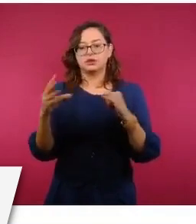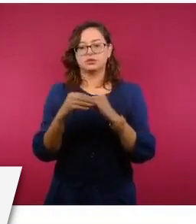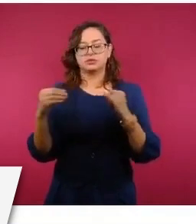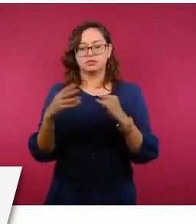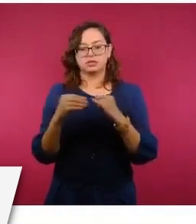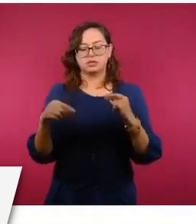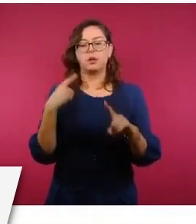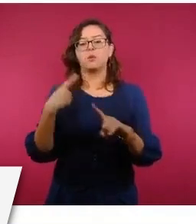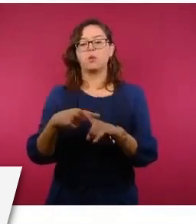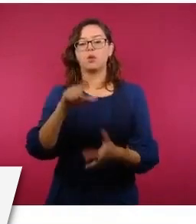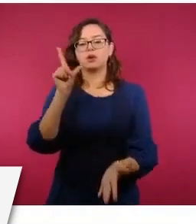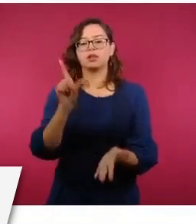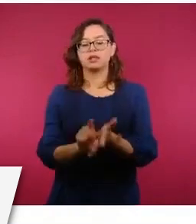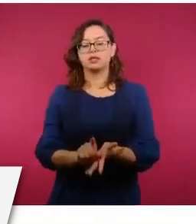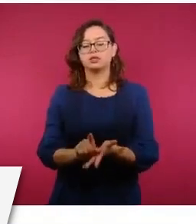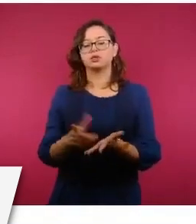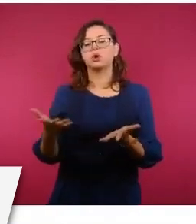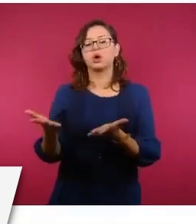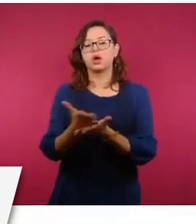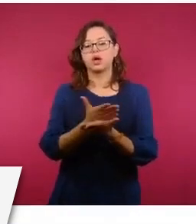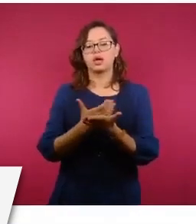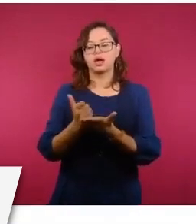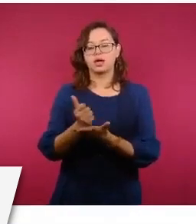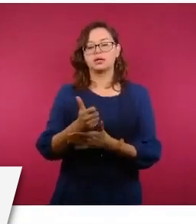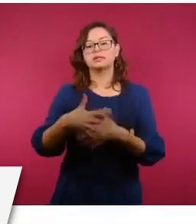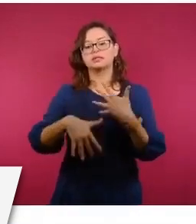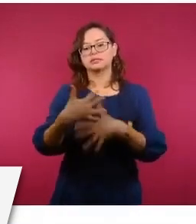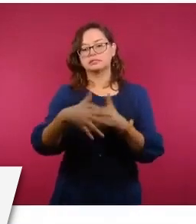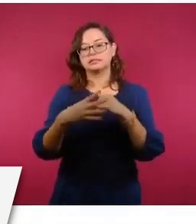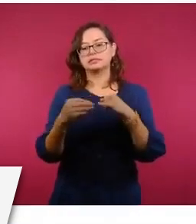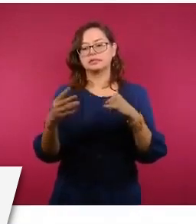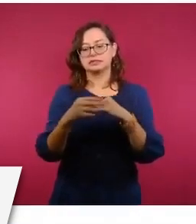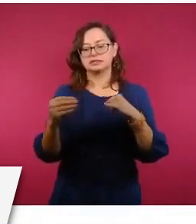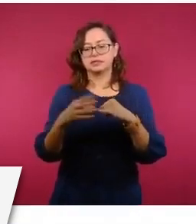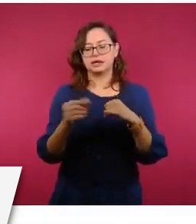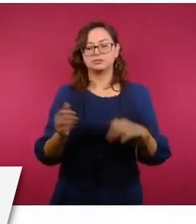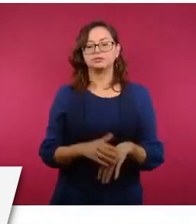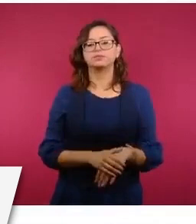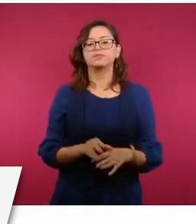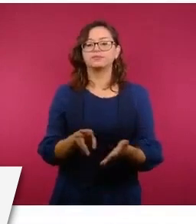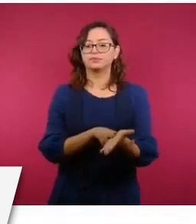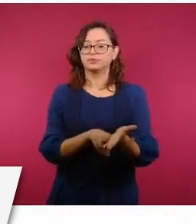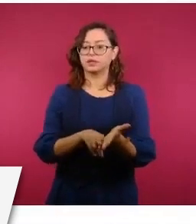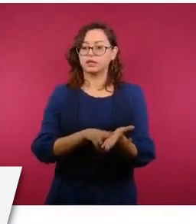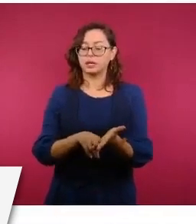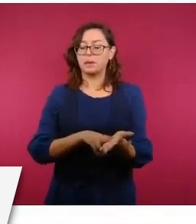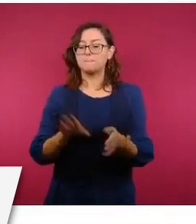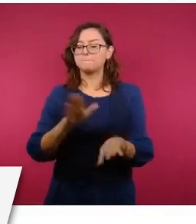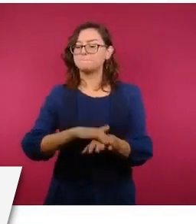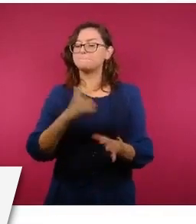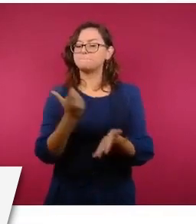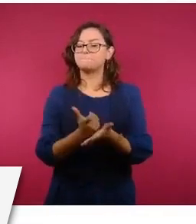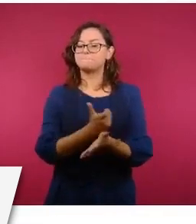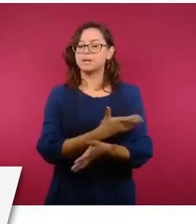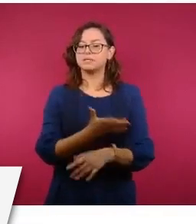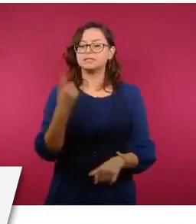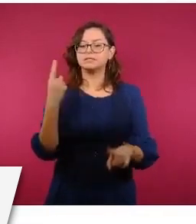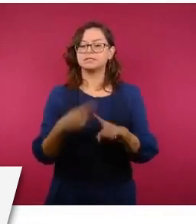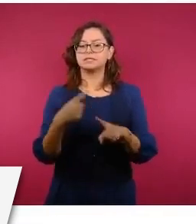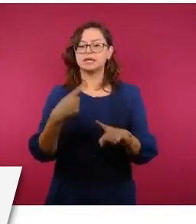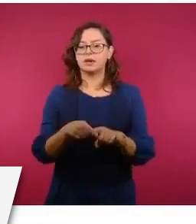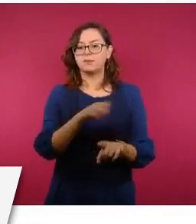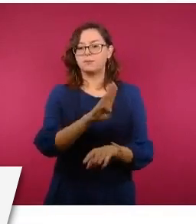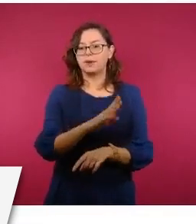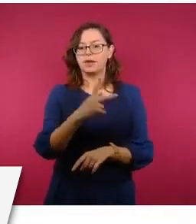centavos el litro, con un margen de 15 centavos. En el diésel, el precio con el margen alto lo tiene Combustible